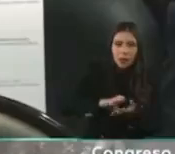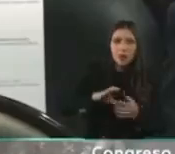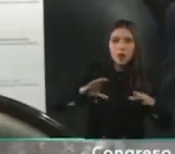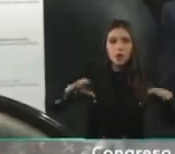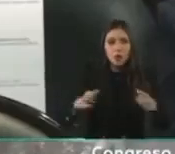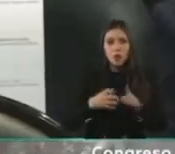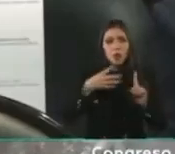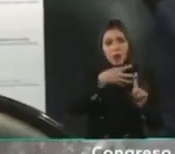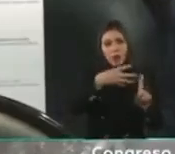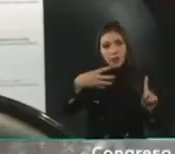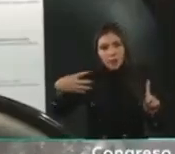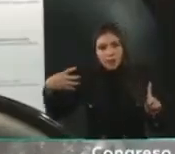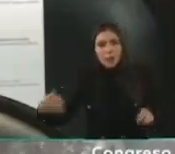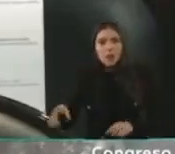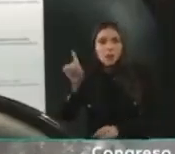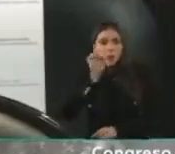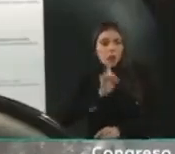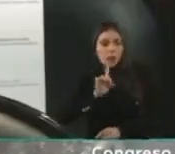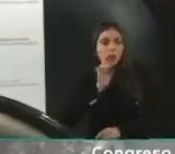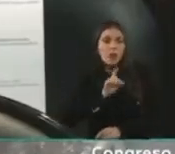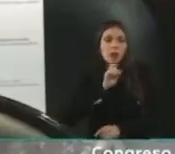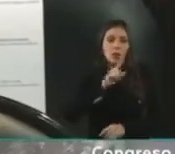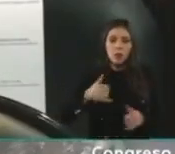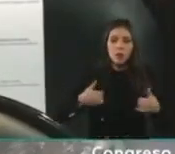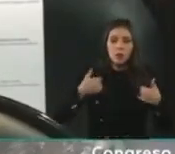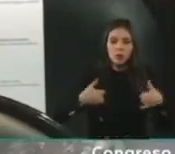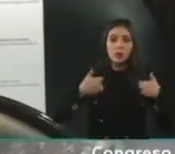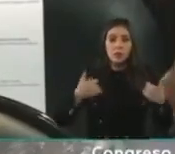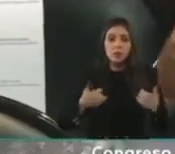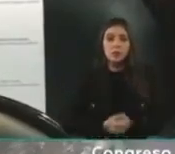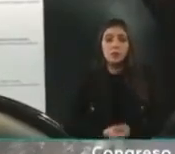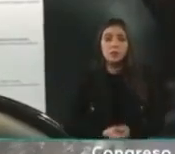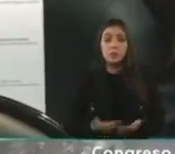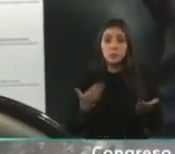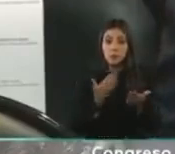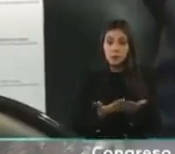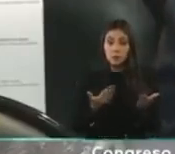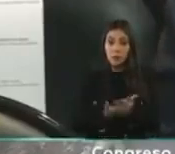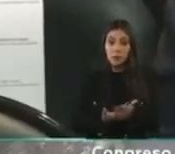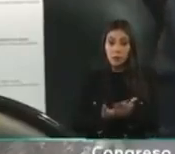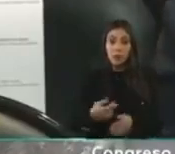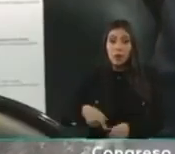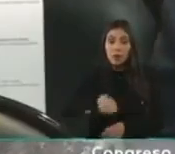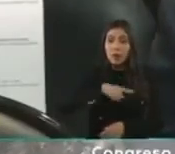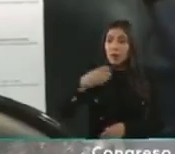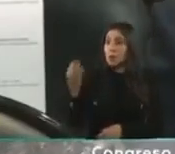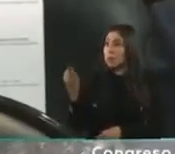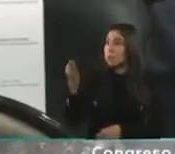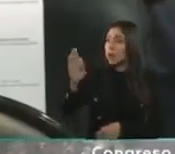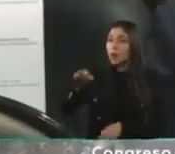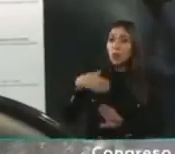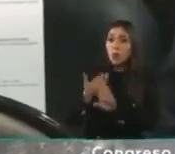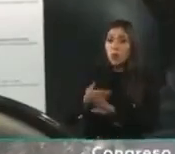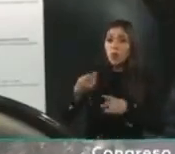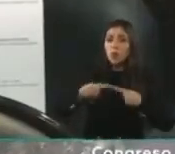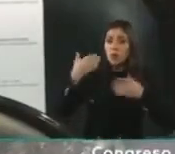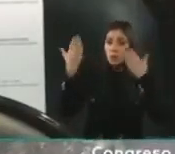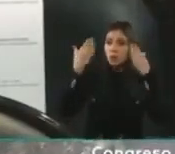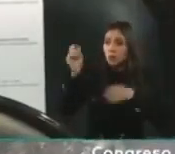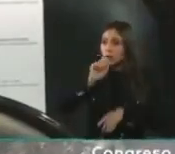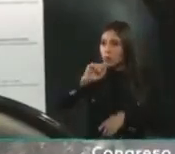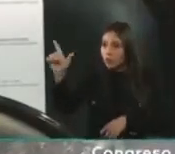las mujeres y de los jóvenes. No podemos darle la espalda a los profesionistas, a los